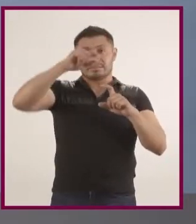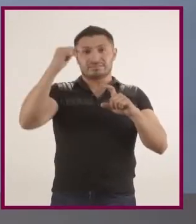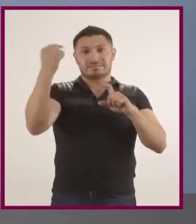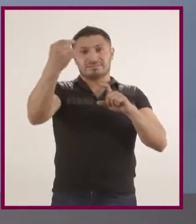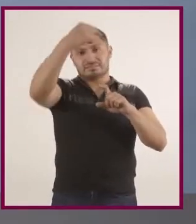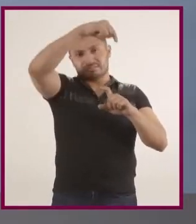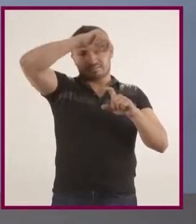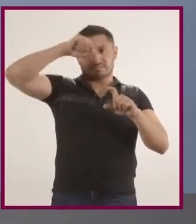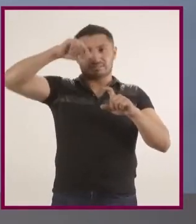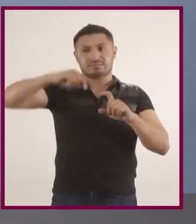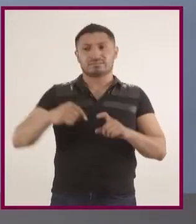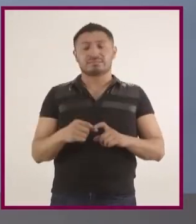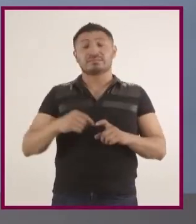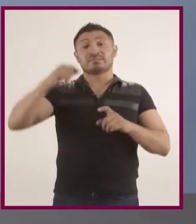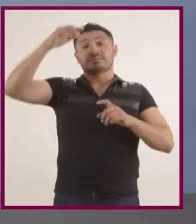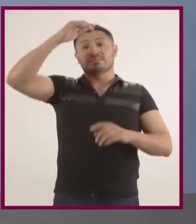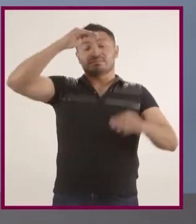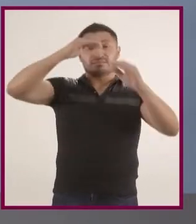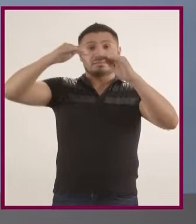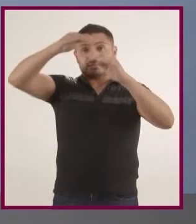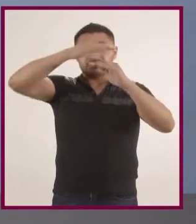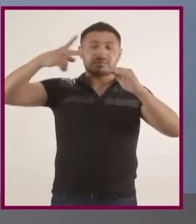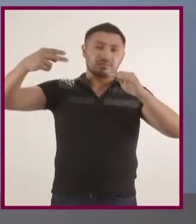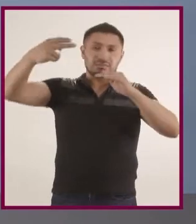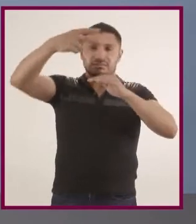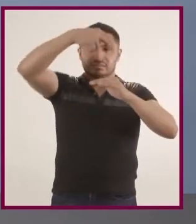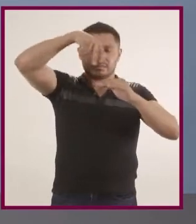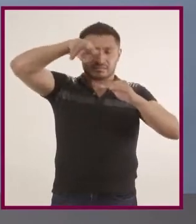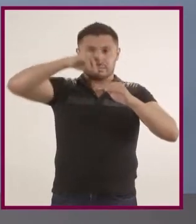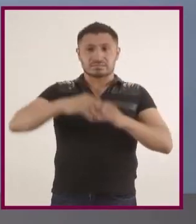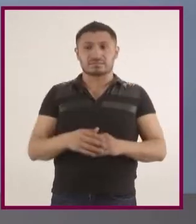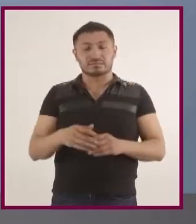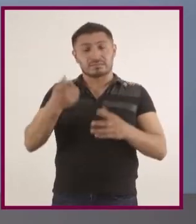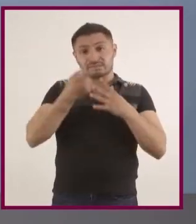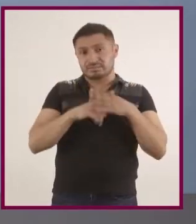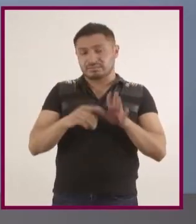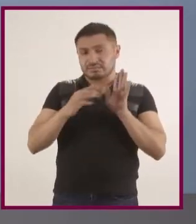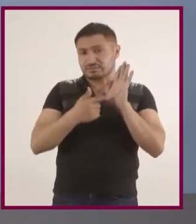más adelante la base en todos empecemos